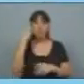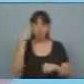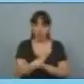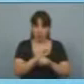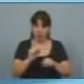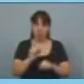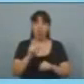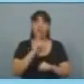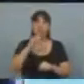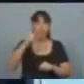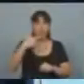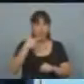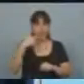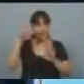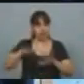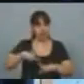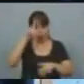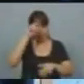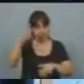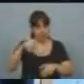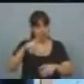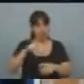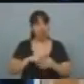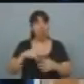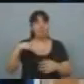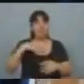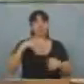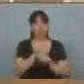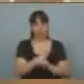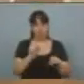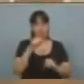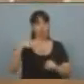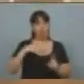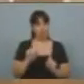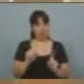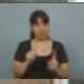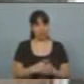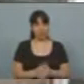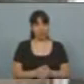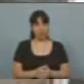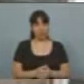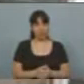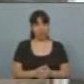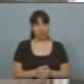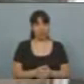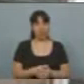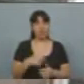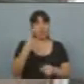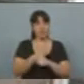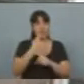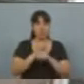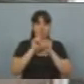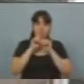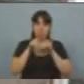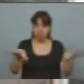Tomás Constantini está en Los Arcos? Eso todavía no está confirmado. No está confirmado. Y lo que se lanzó como un barrilete